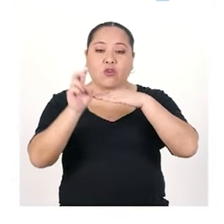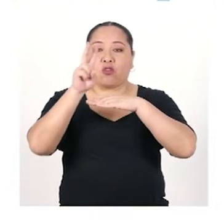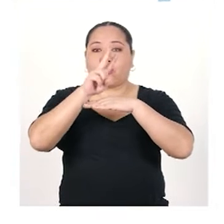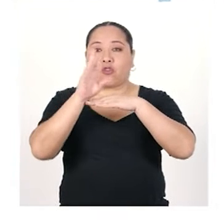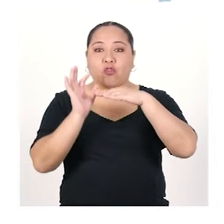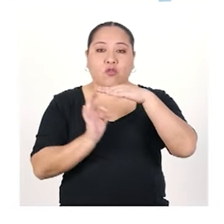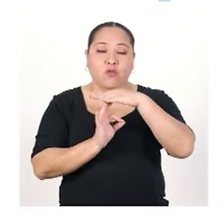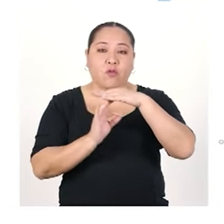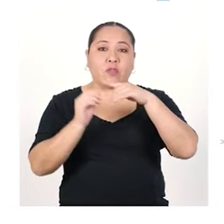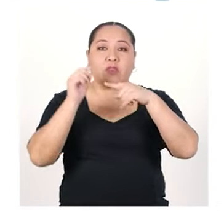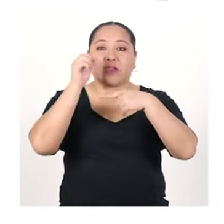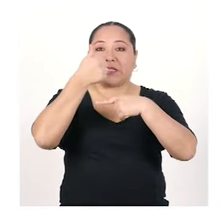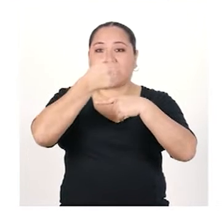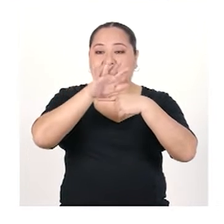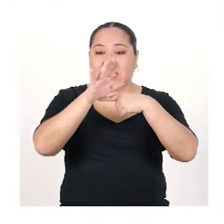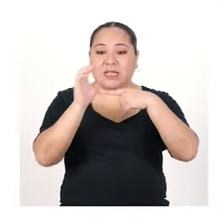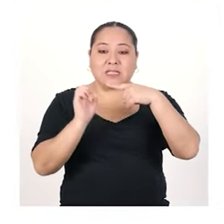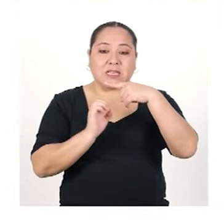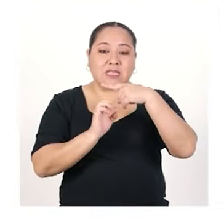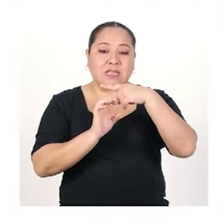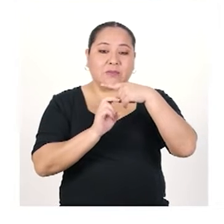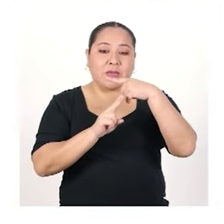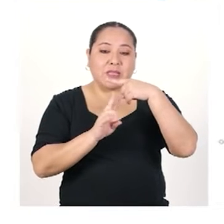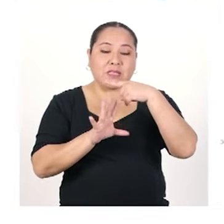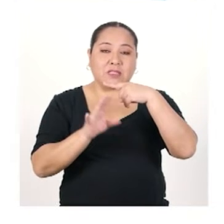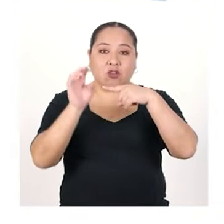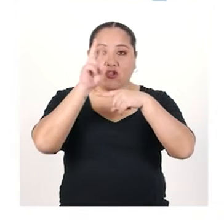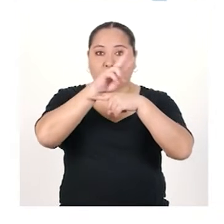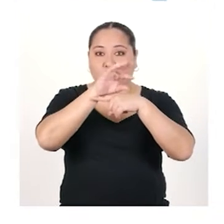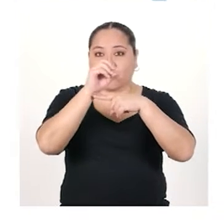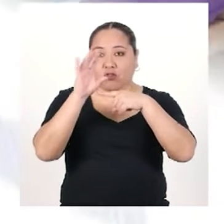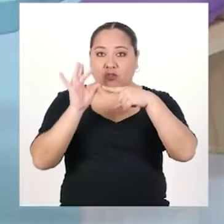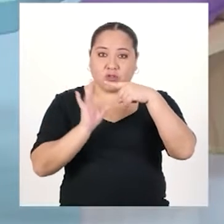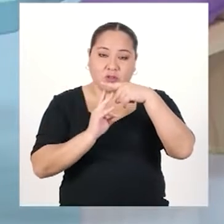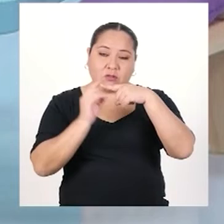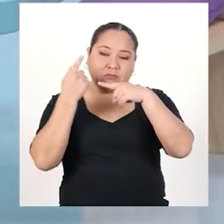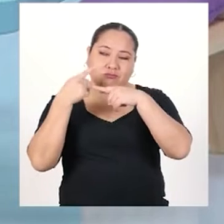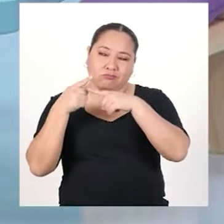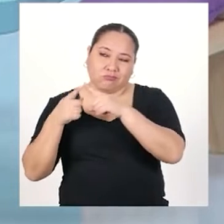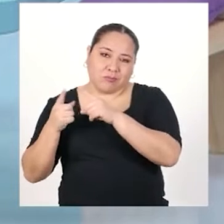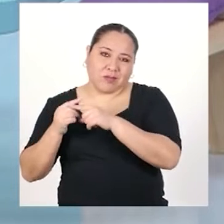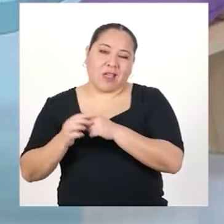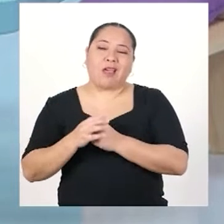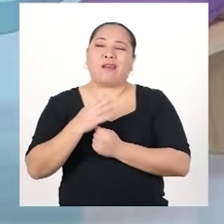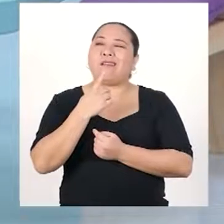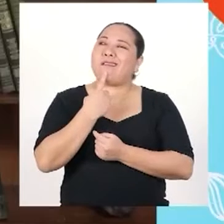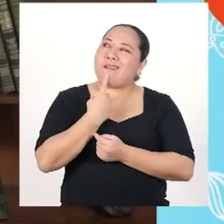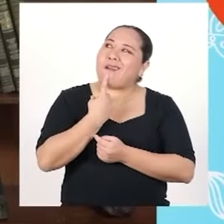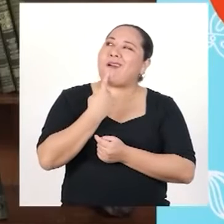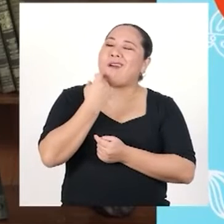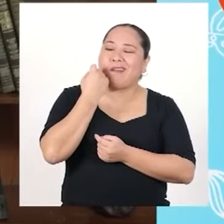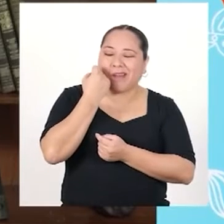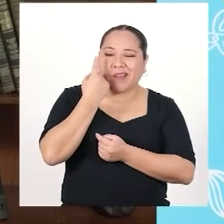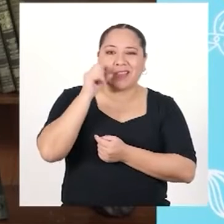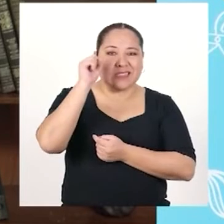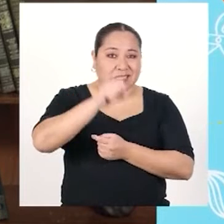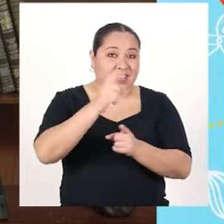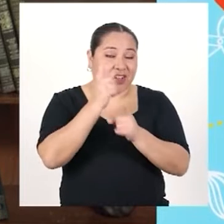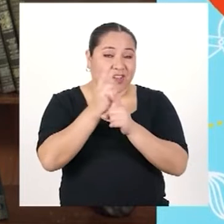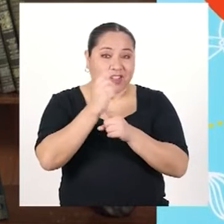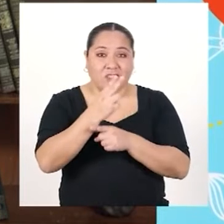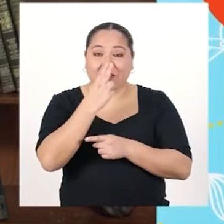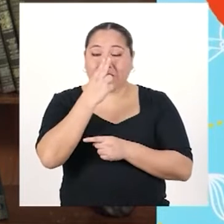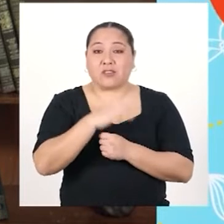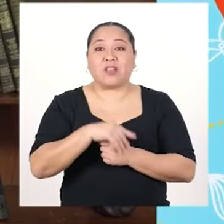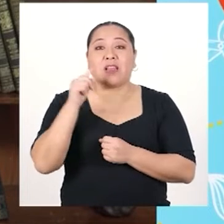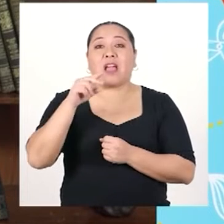15 25avos, 200 séptimos, etc. Ya voy entendiendo. Así es, Tocino.